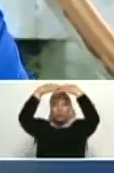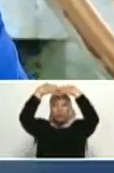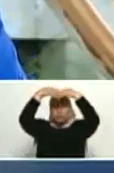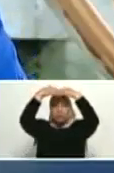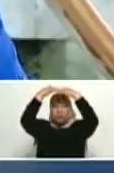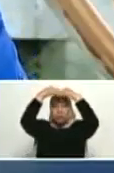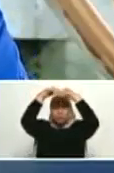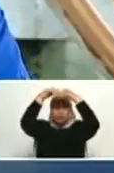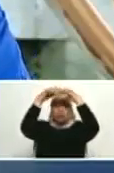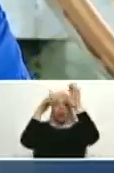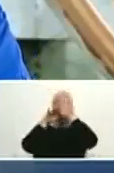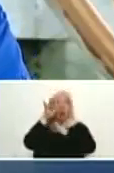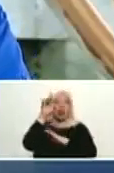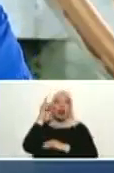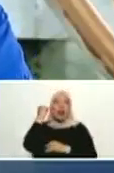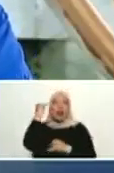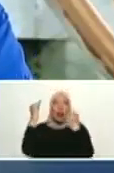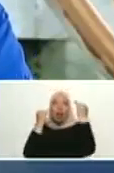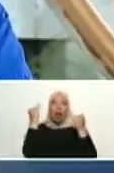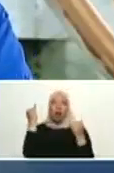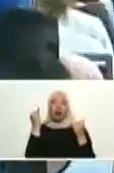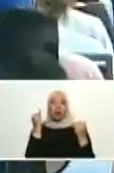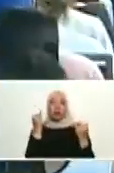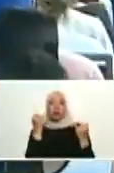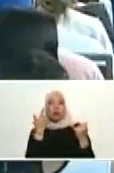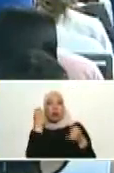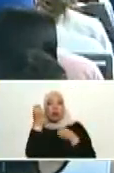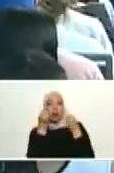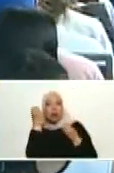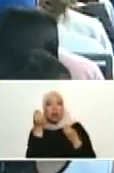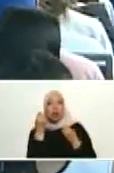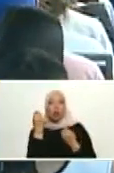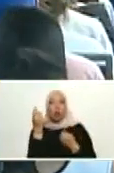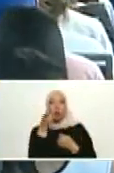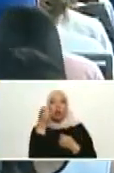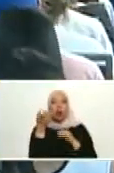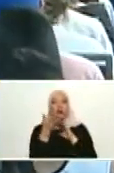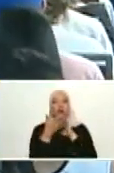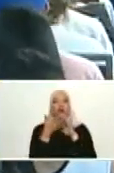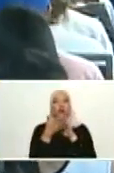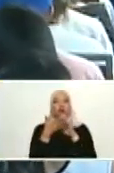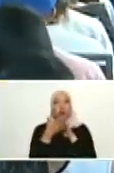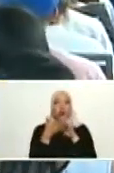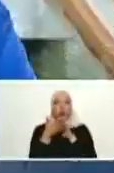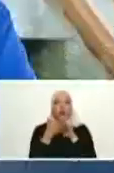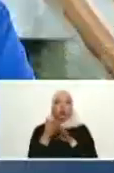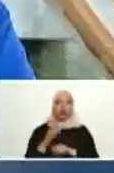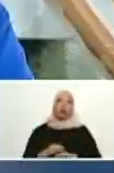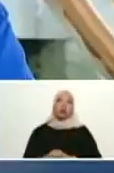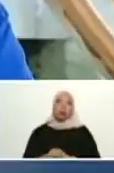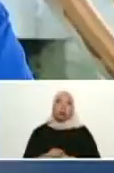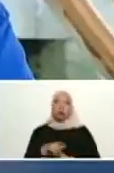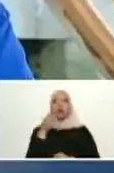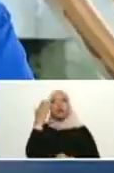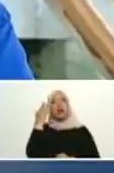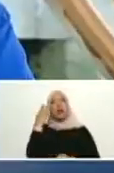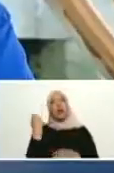locos. Porque movemos el coco. A los imperialistas los tenemos locos. ¿Ustedes saben por